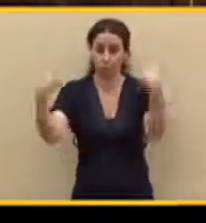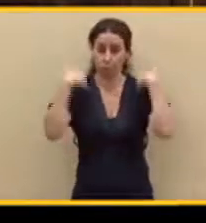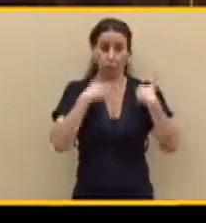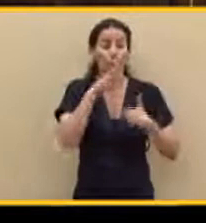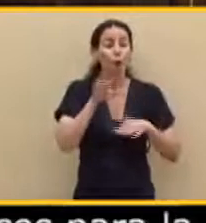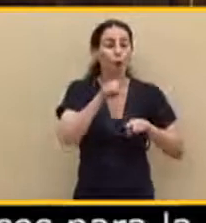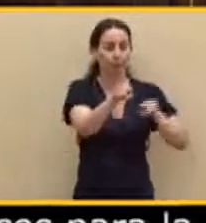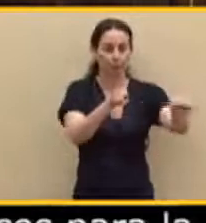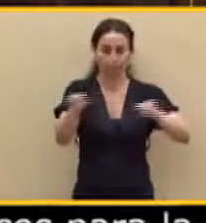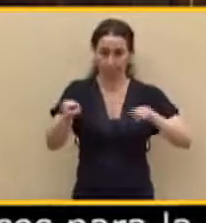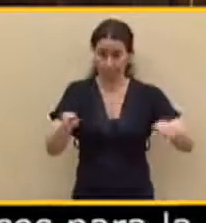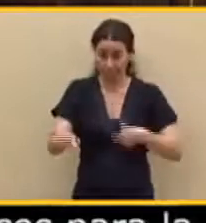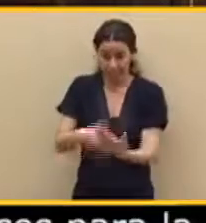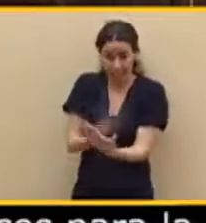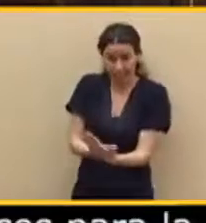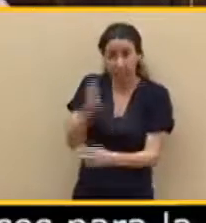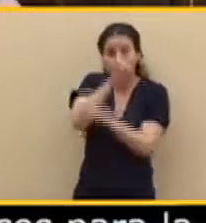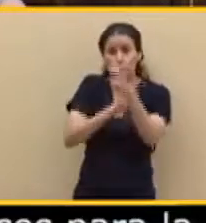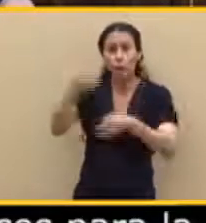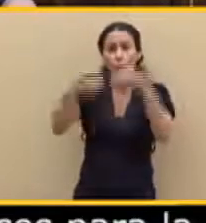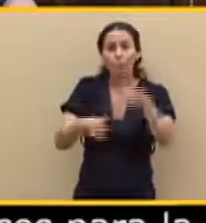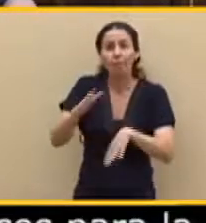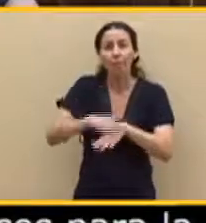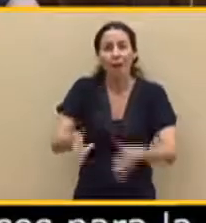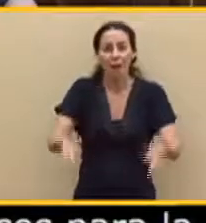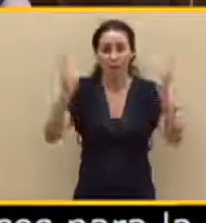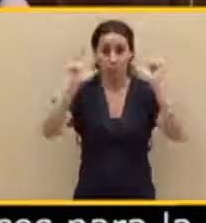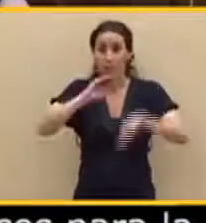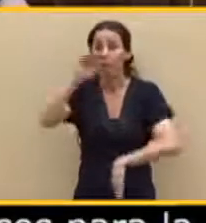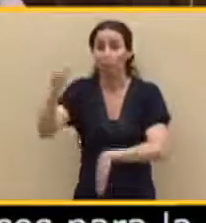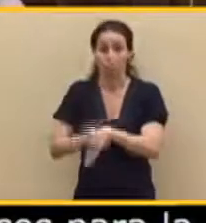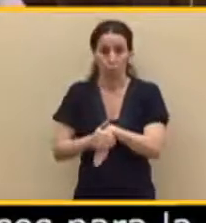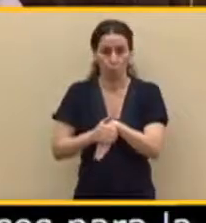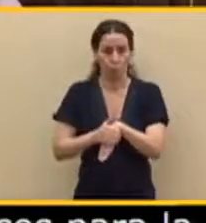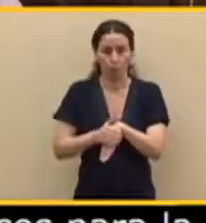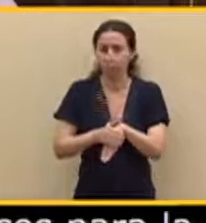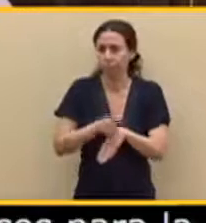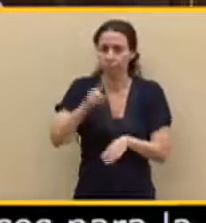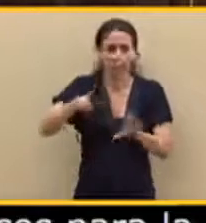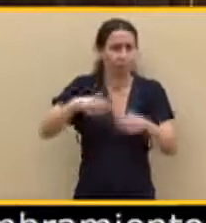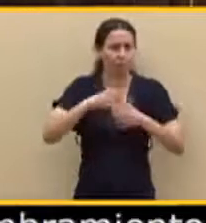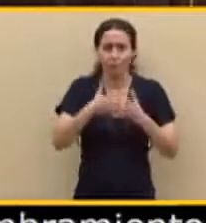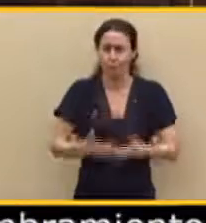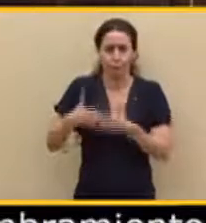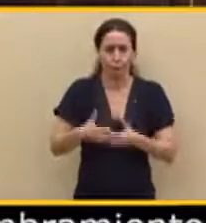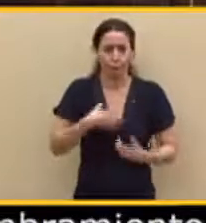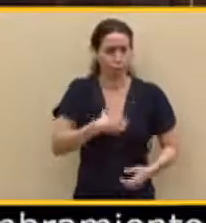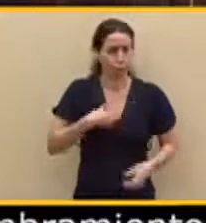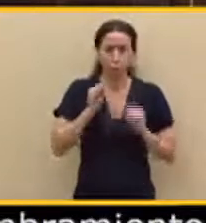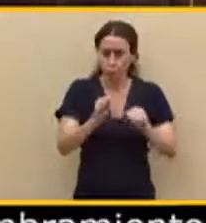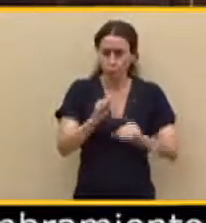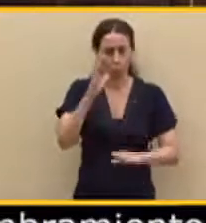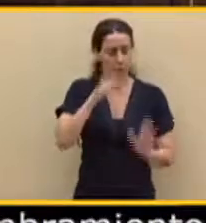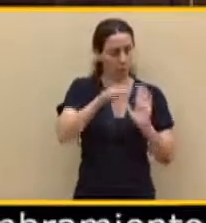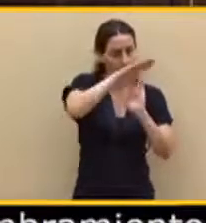Jueces para la Democracia, no lo digo yo, que Lesmes cumple un papel irreemplazable en la hoja de ruta diseñada al detalle desde el Ministerio